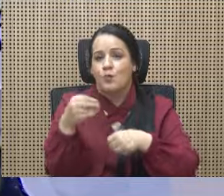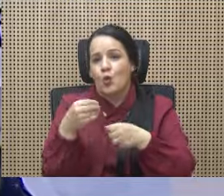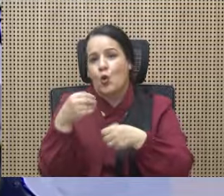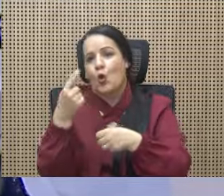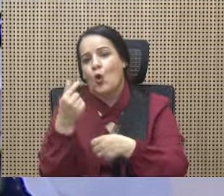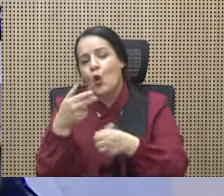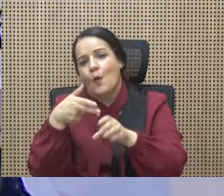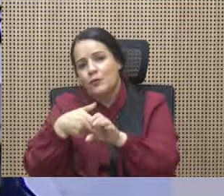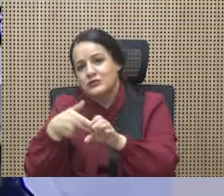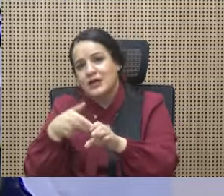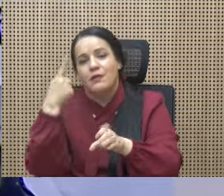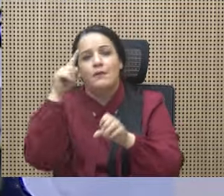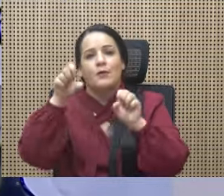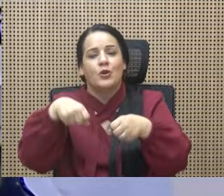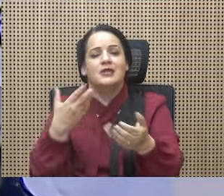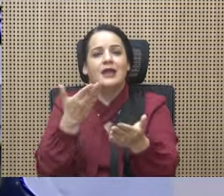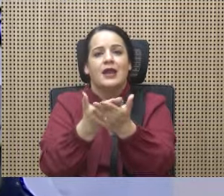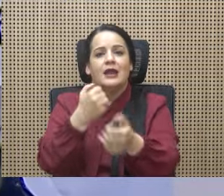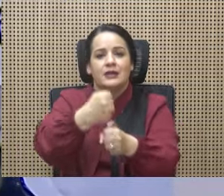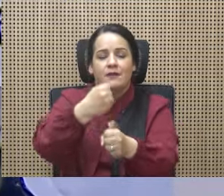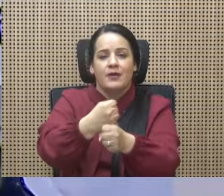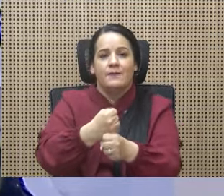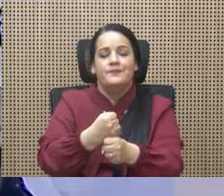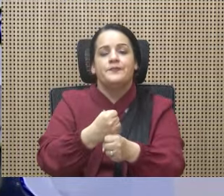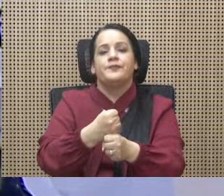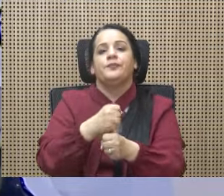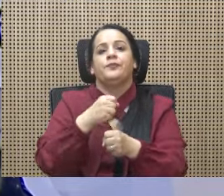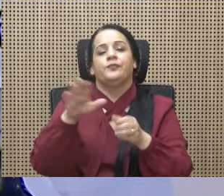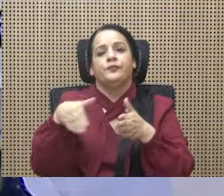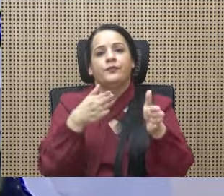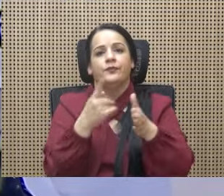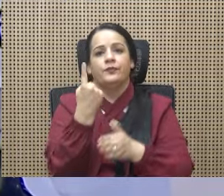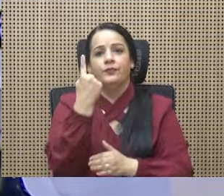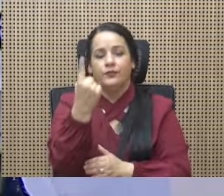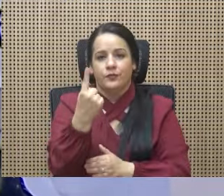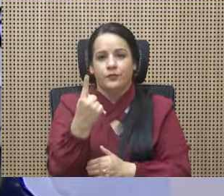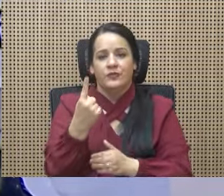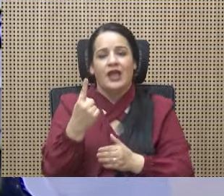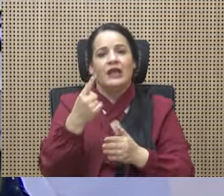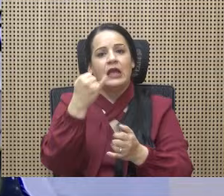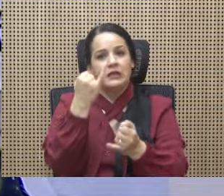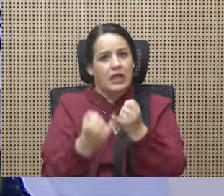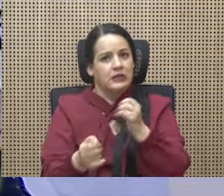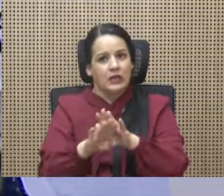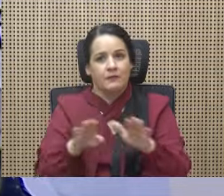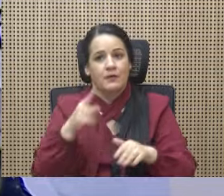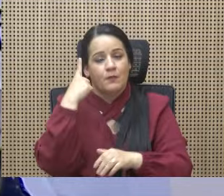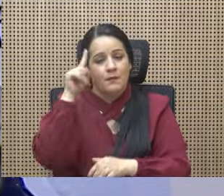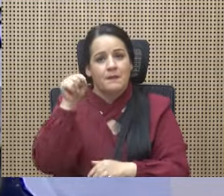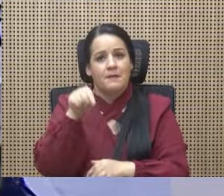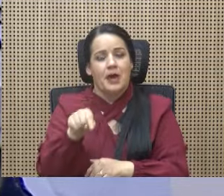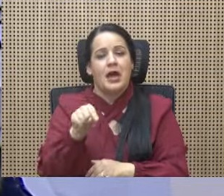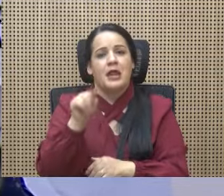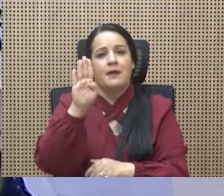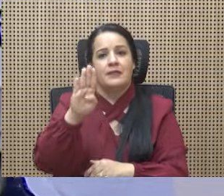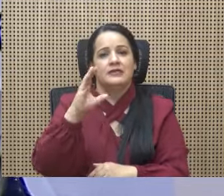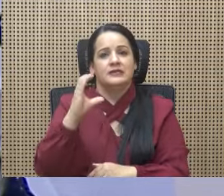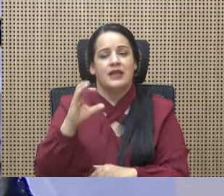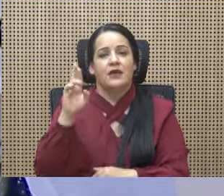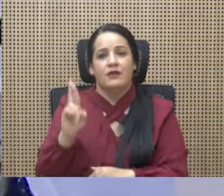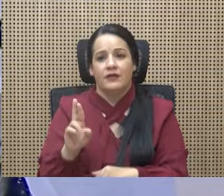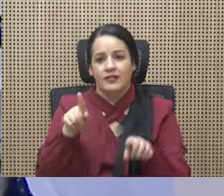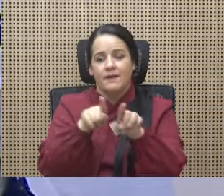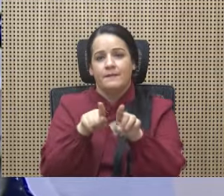la ruta uno ligada al finiquito del bcr al cual le faltan unos meses y seguimos pagándoles la liquidación